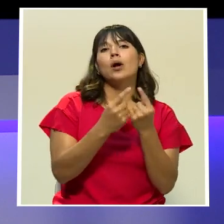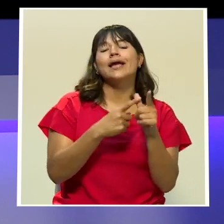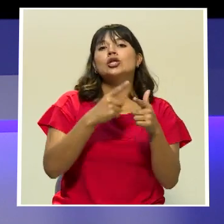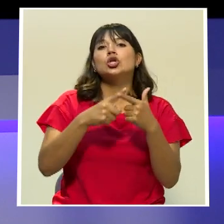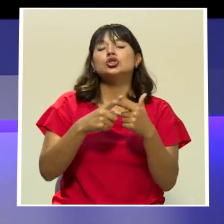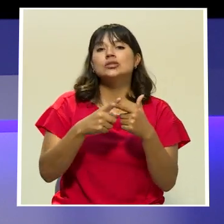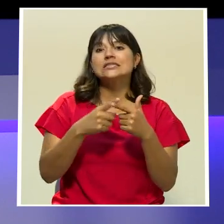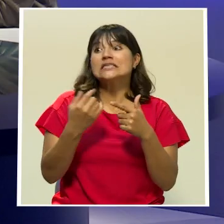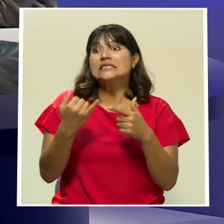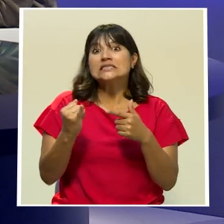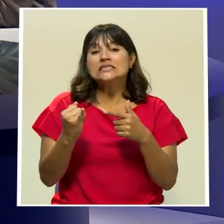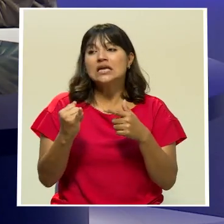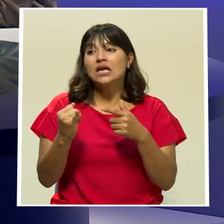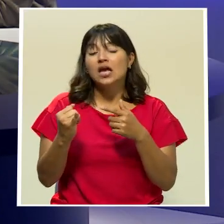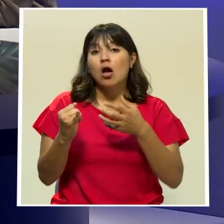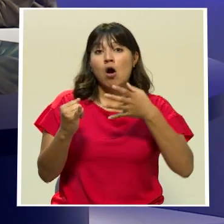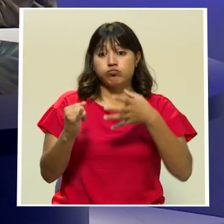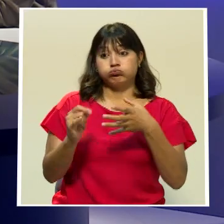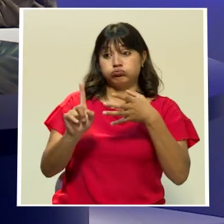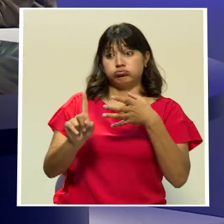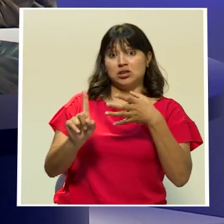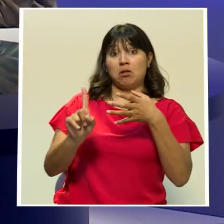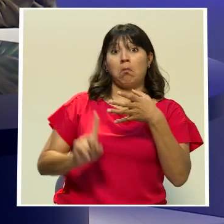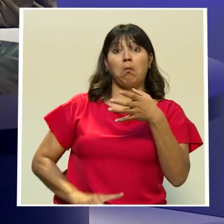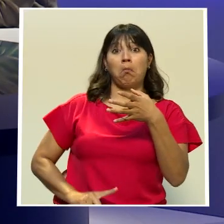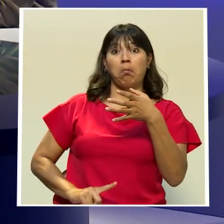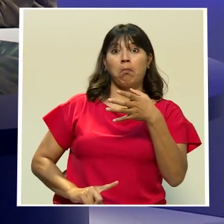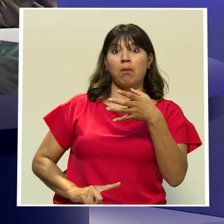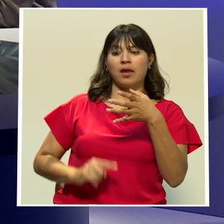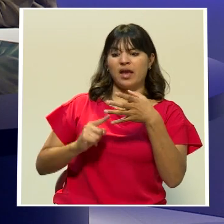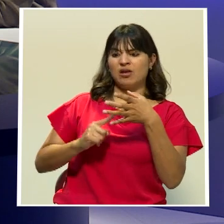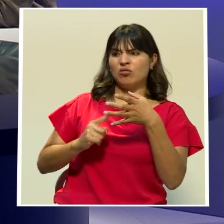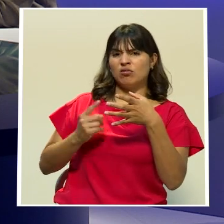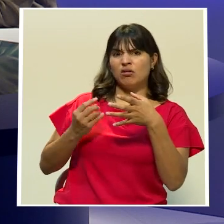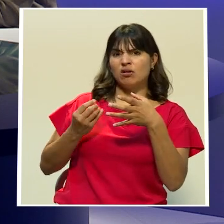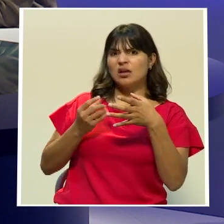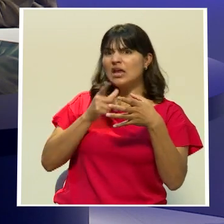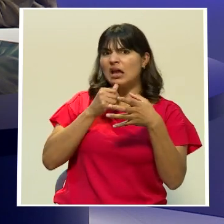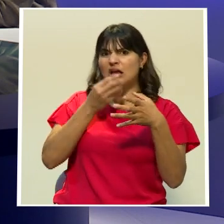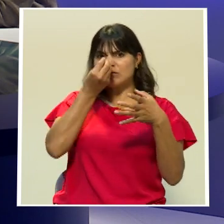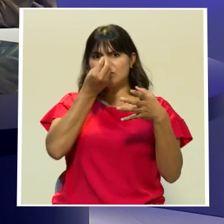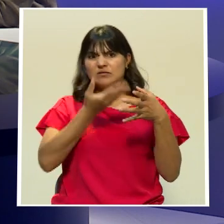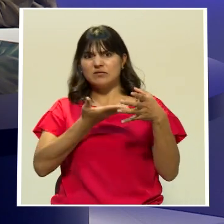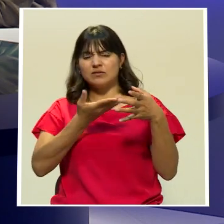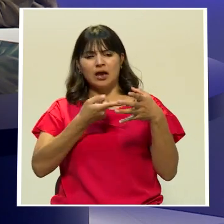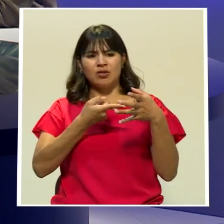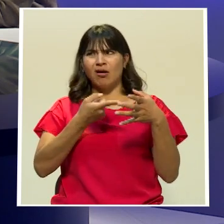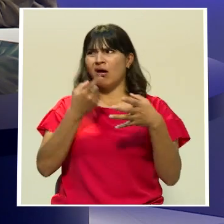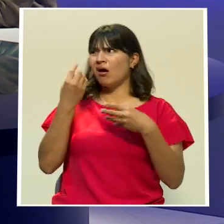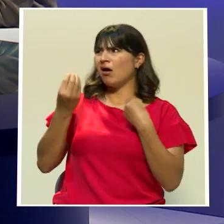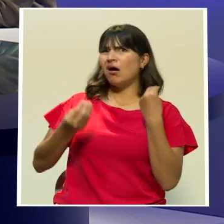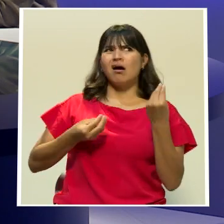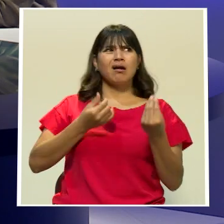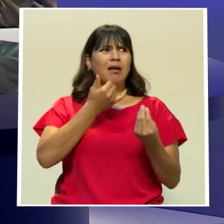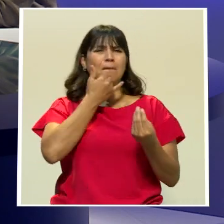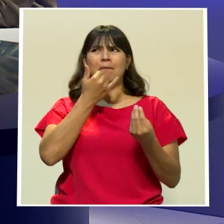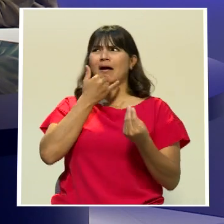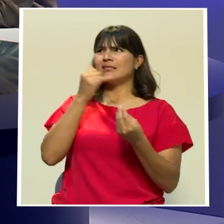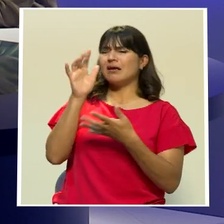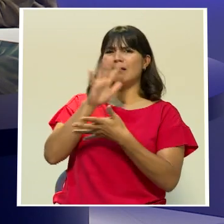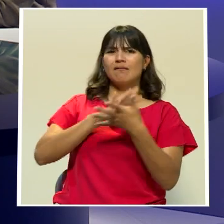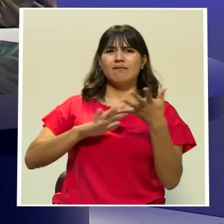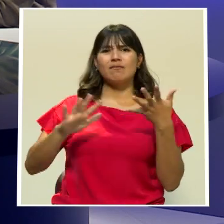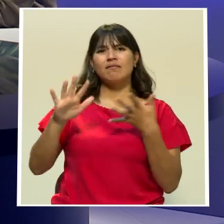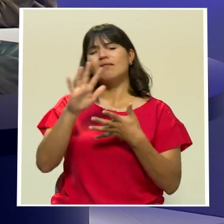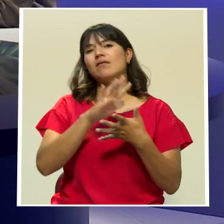Desasosiego. Voy a citarte a Ortega y Gasset. No sabemos lo que nos pasa y eso es lo que nos pasa. Qué